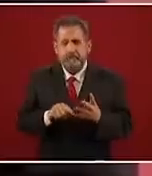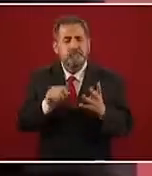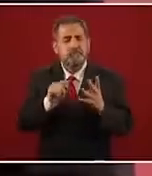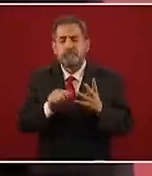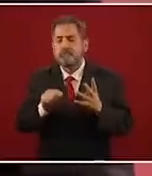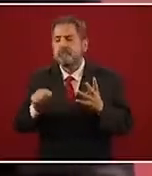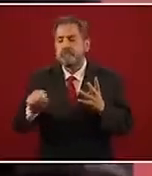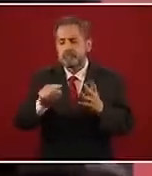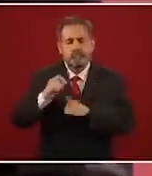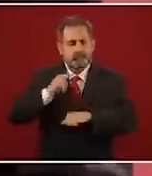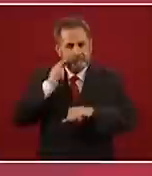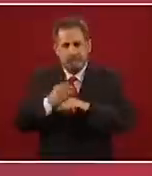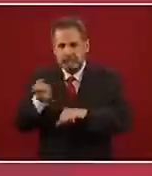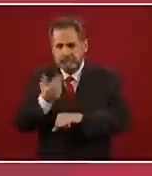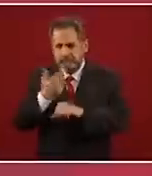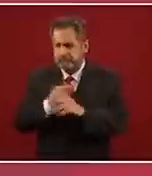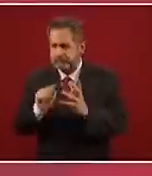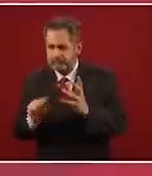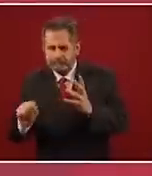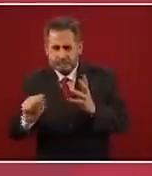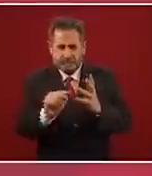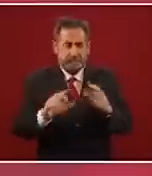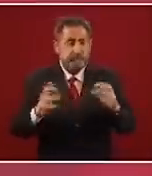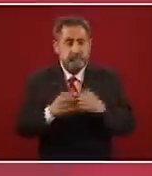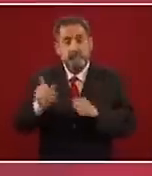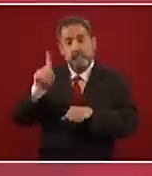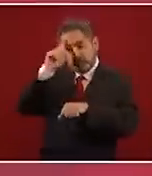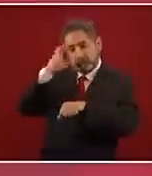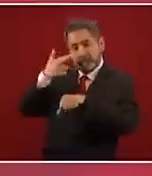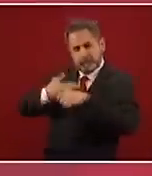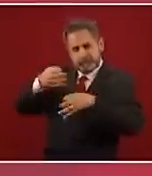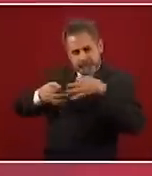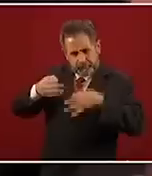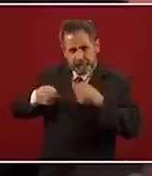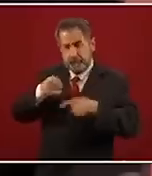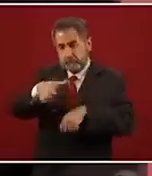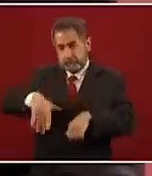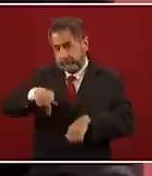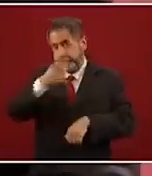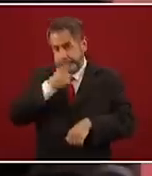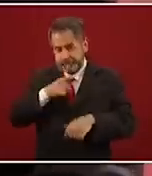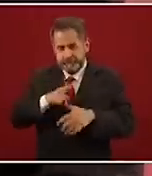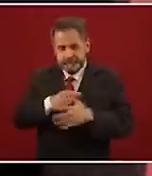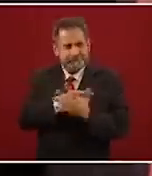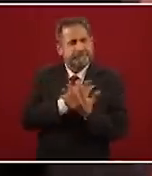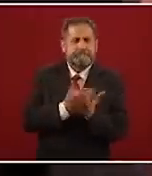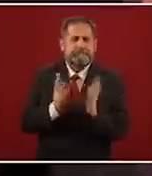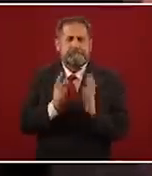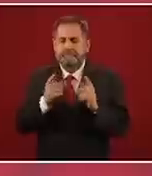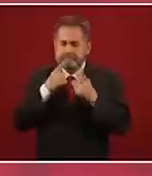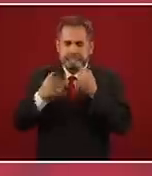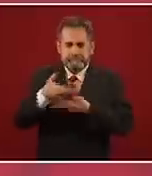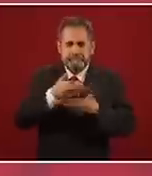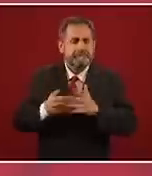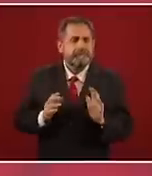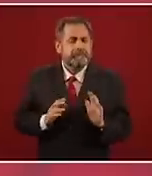encargados de otras secretarías, el consejero jurídico, por lo que estás planteando. Entonces, tiene que hacer